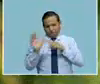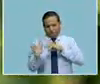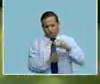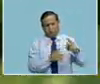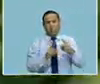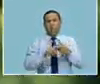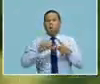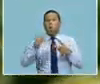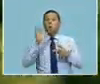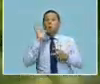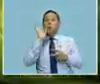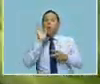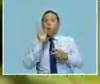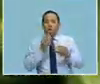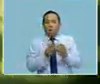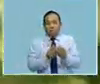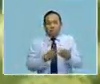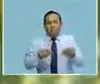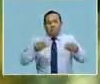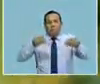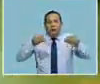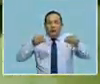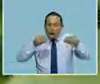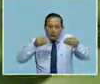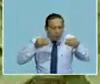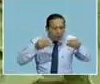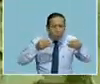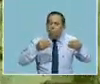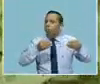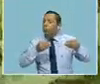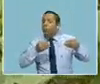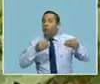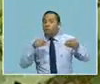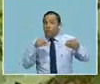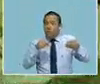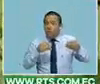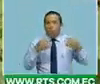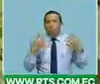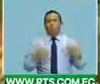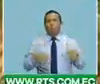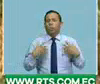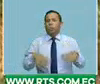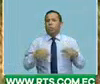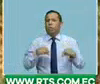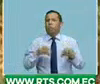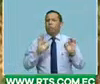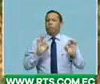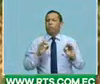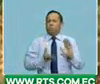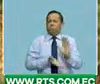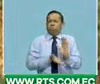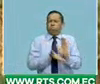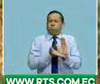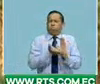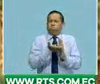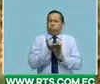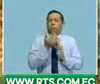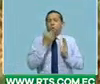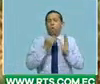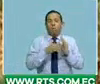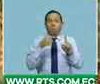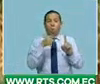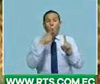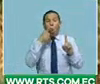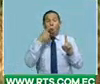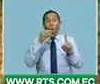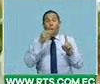la sandía. El clima juega un factor importante en la producción de esta fruta. A don Hugo Ruiz lo encontramos revisando